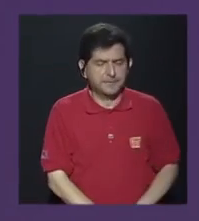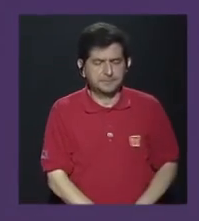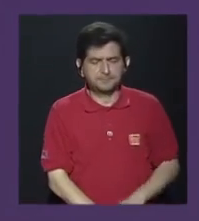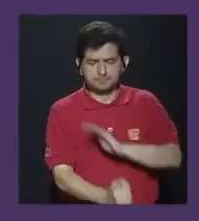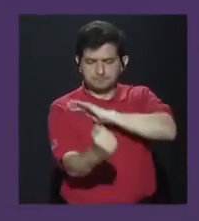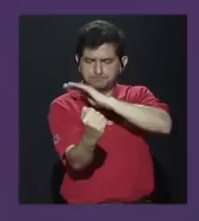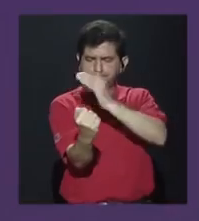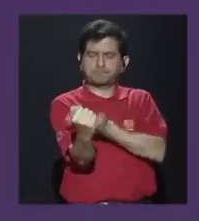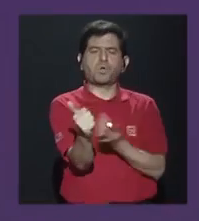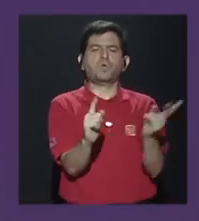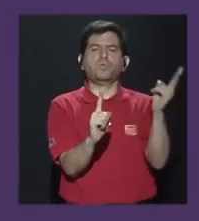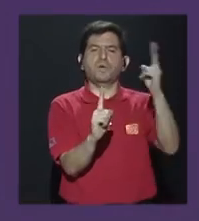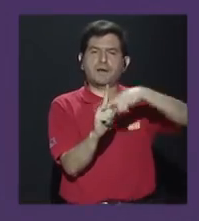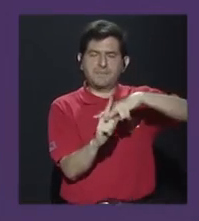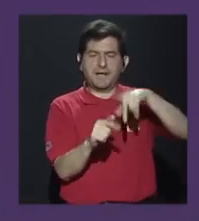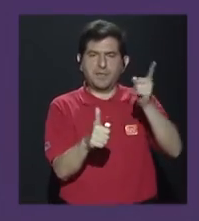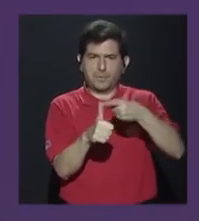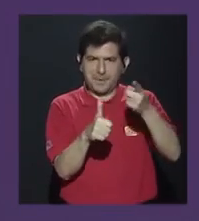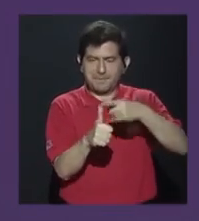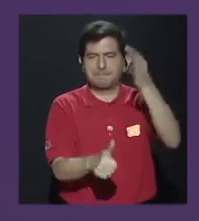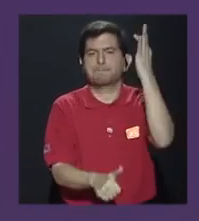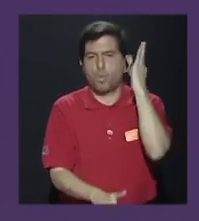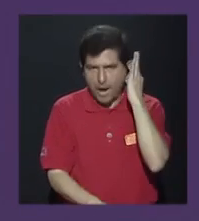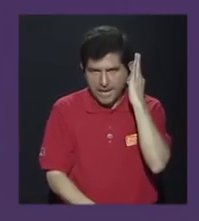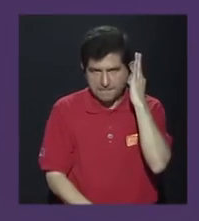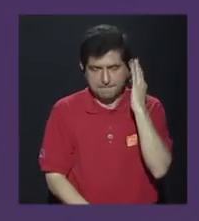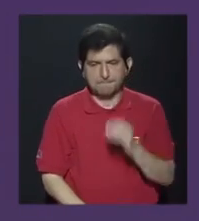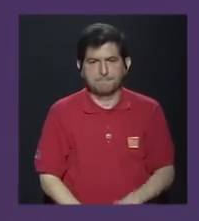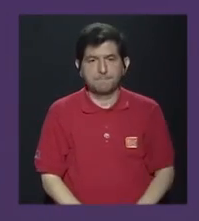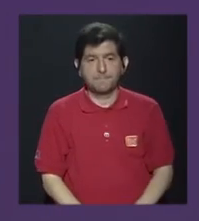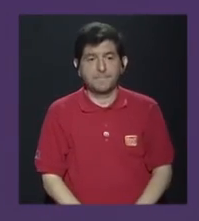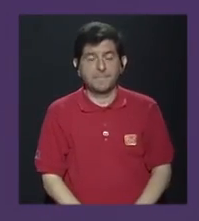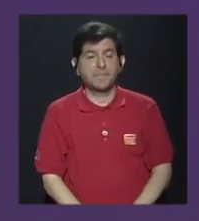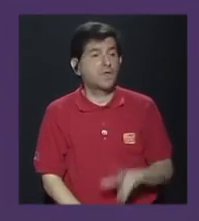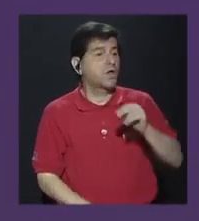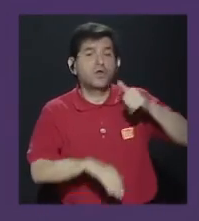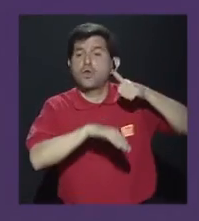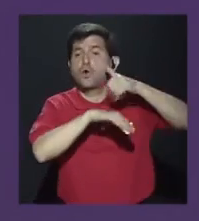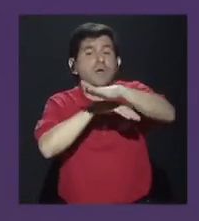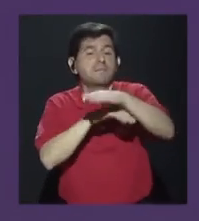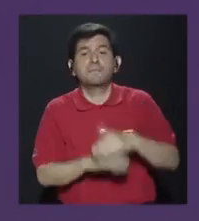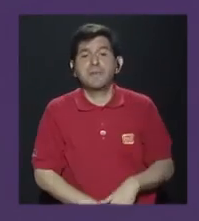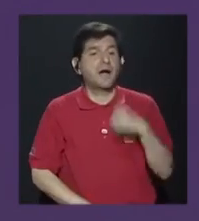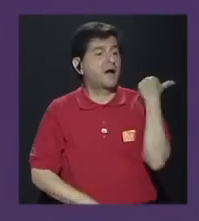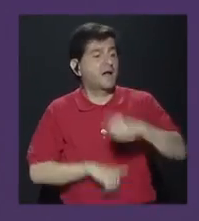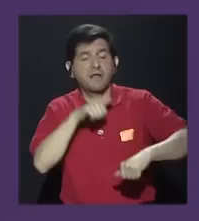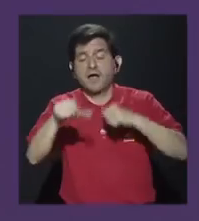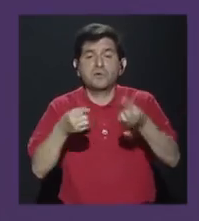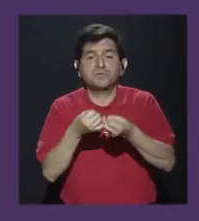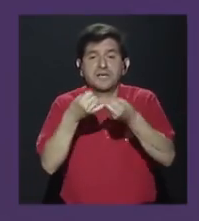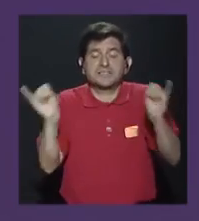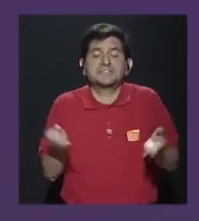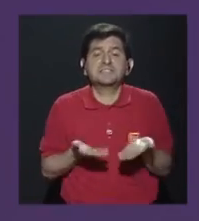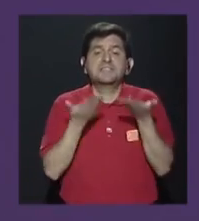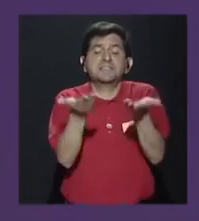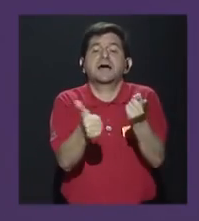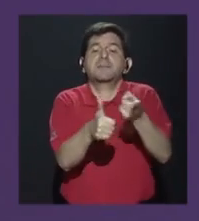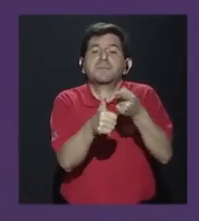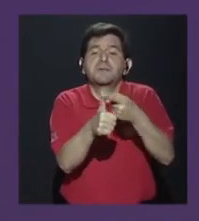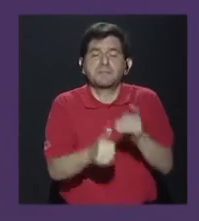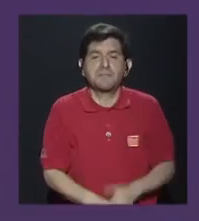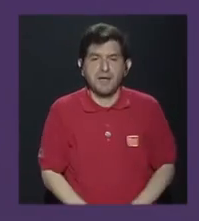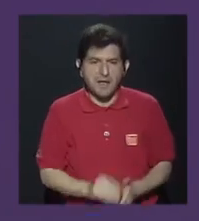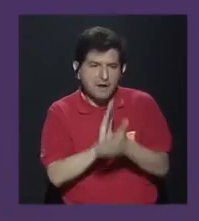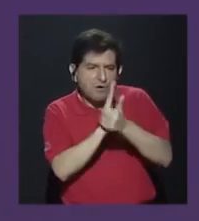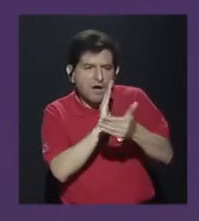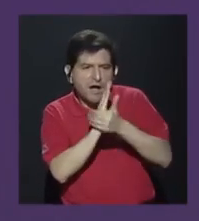empoderar primero que todo a las mujeres, porque no las vamos a mandar a la guerra sin antes haberles dado